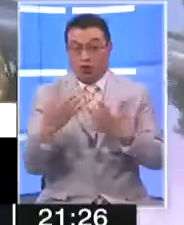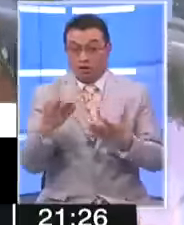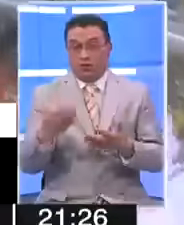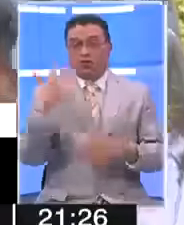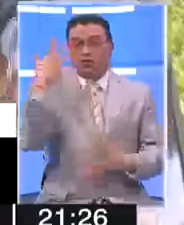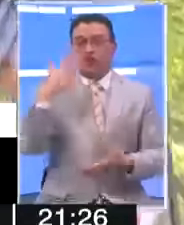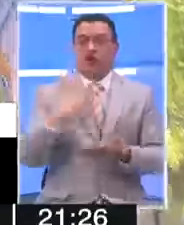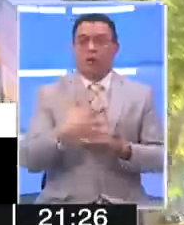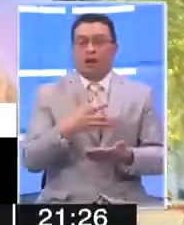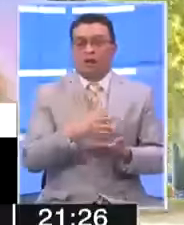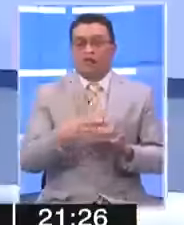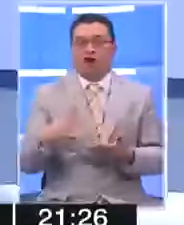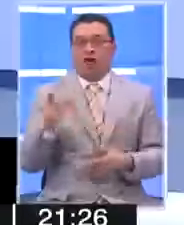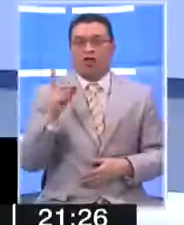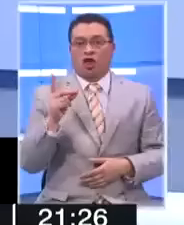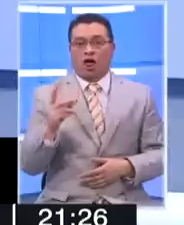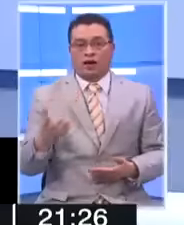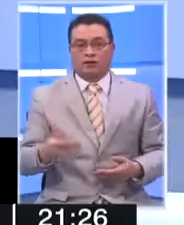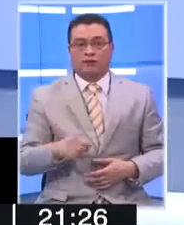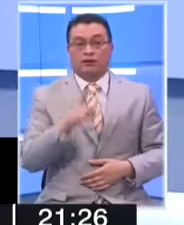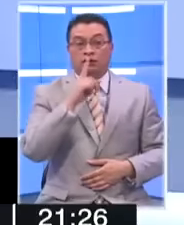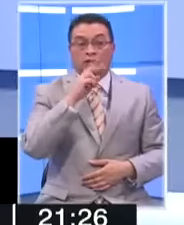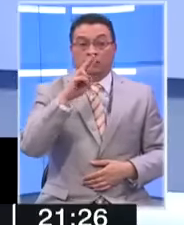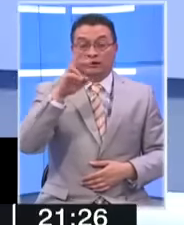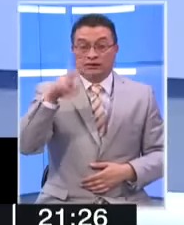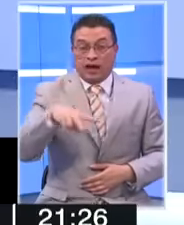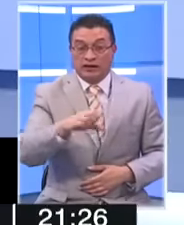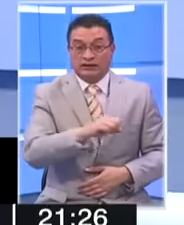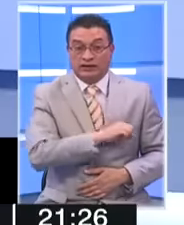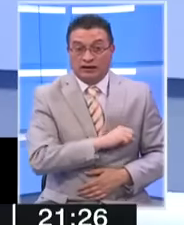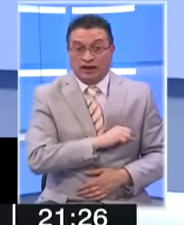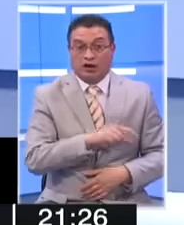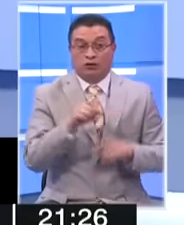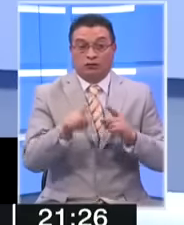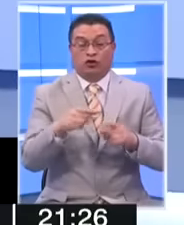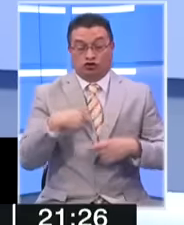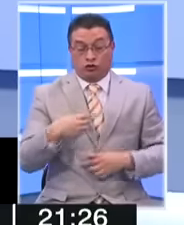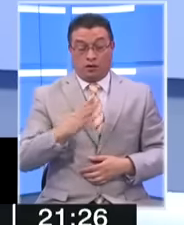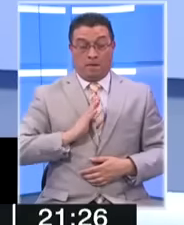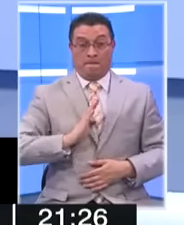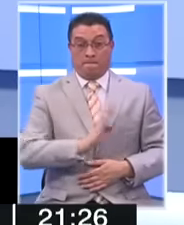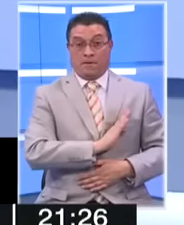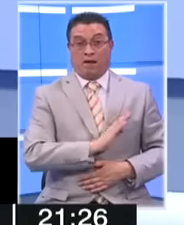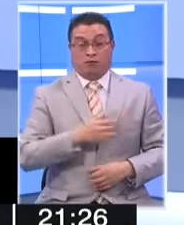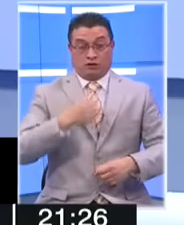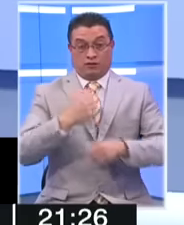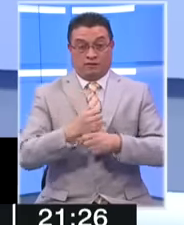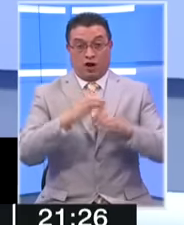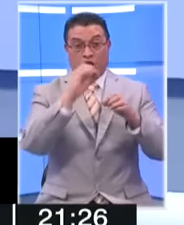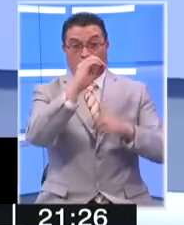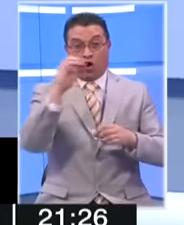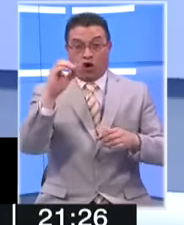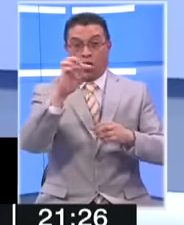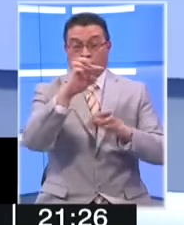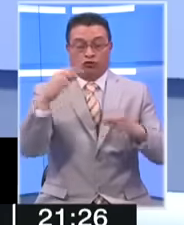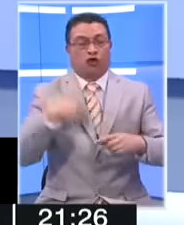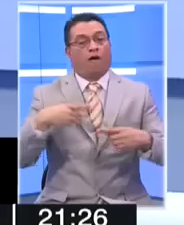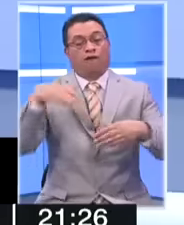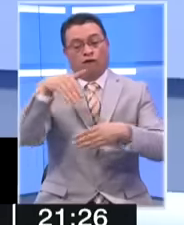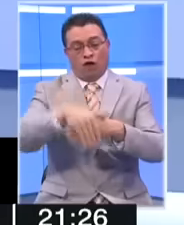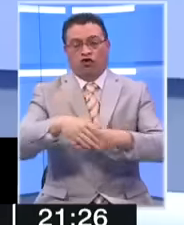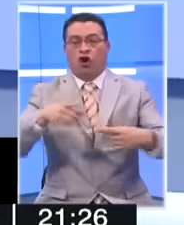mil millones de dólares. Transantiago. Yo como parlamentario y miembro de la Comisión de Obras Públicas he votado en contra de